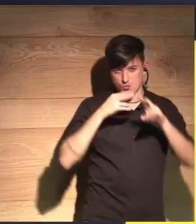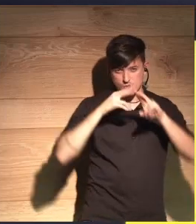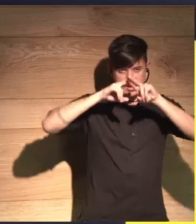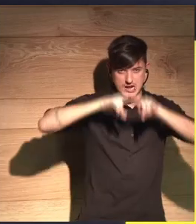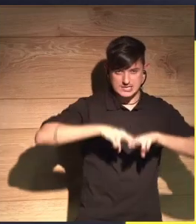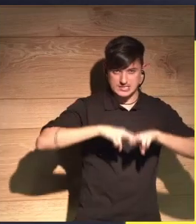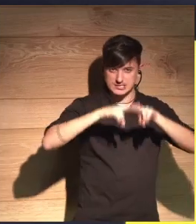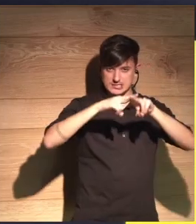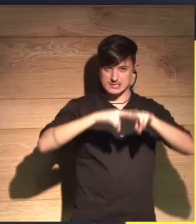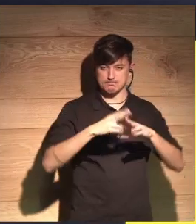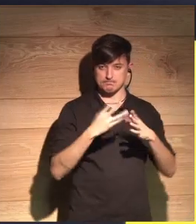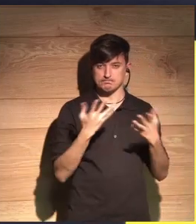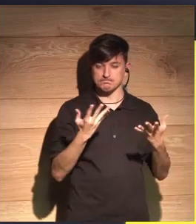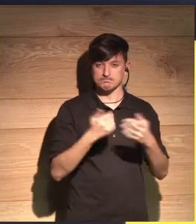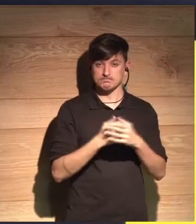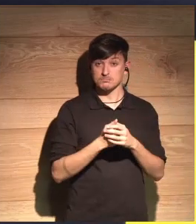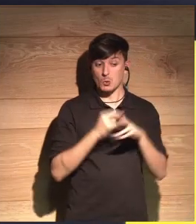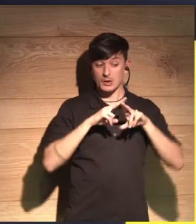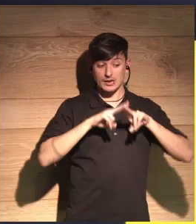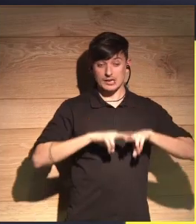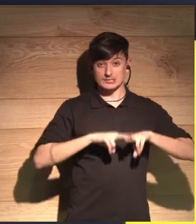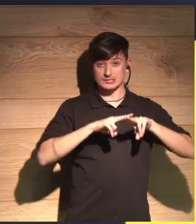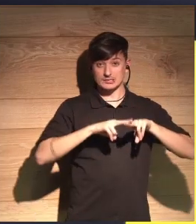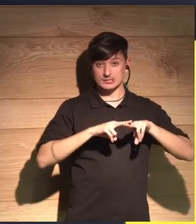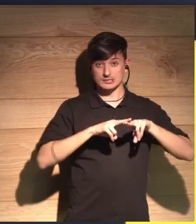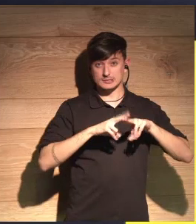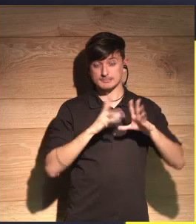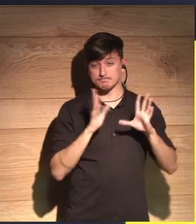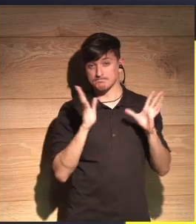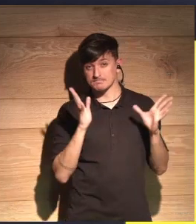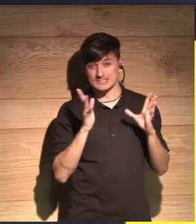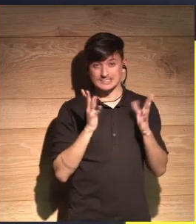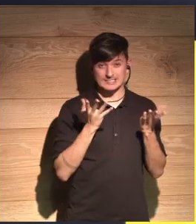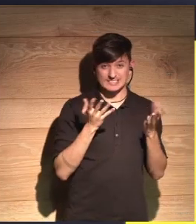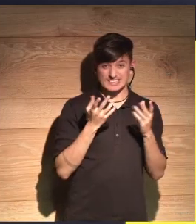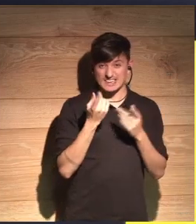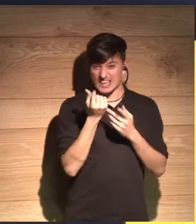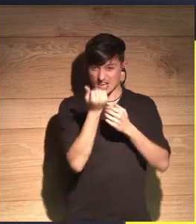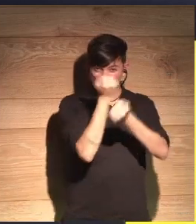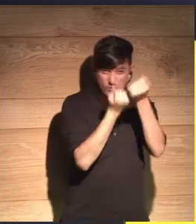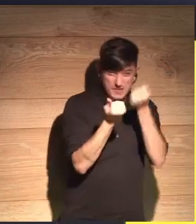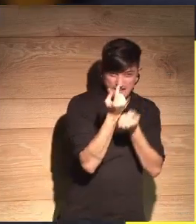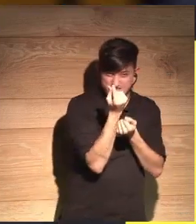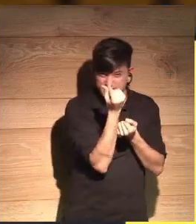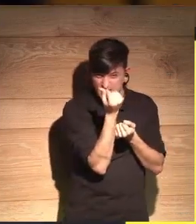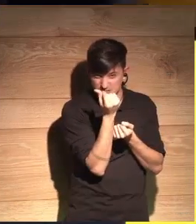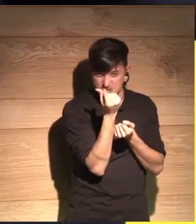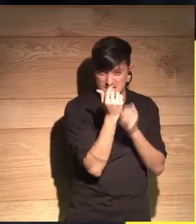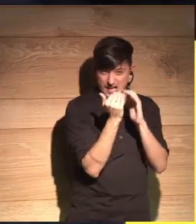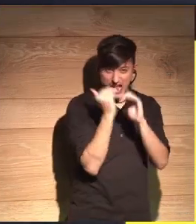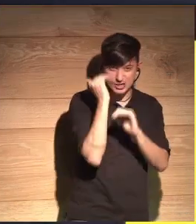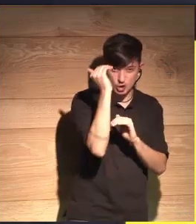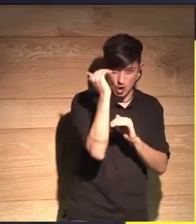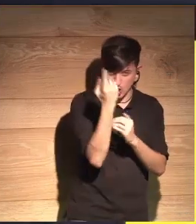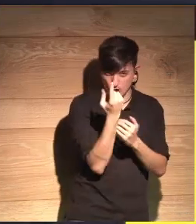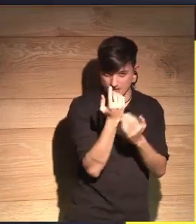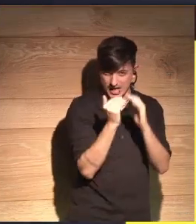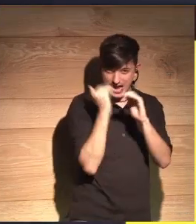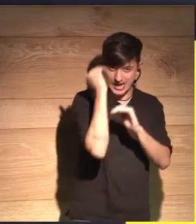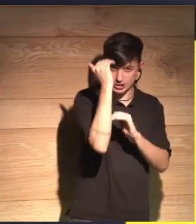de las de las altas finanzas o sea el sistema financiero pero las